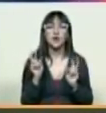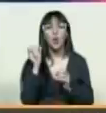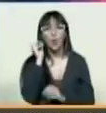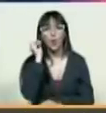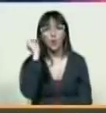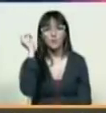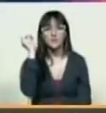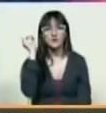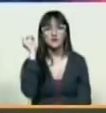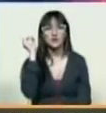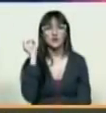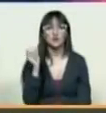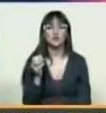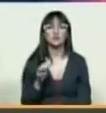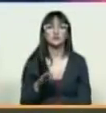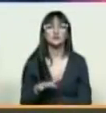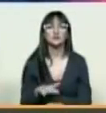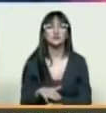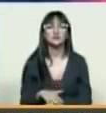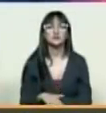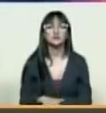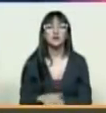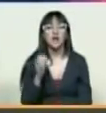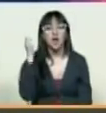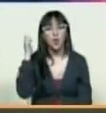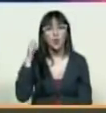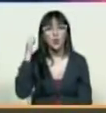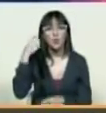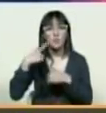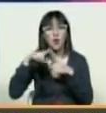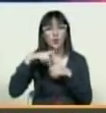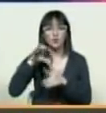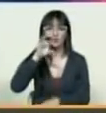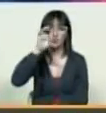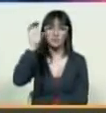sesgada creada en Europa y en otros tantos continentes también.